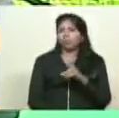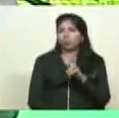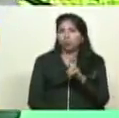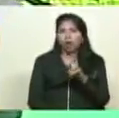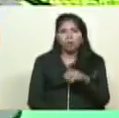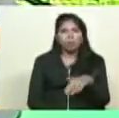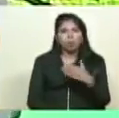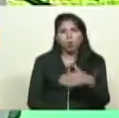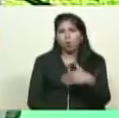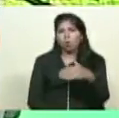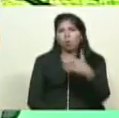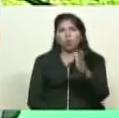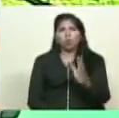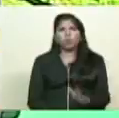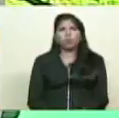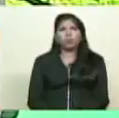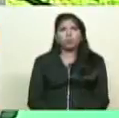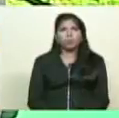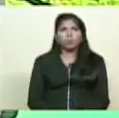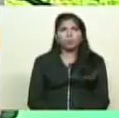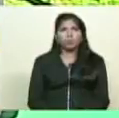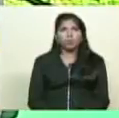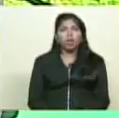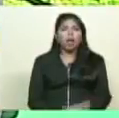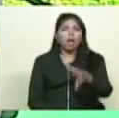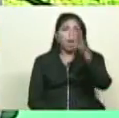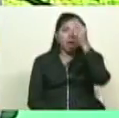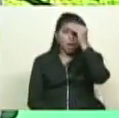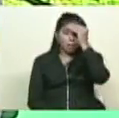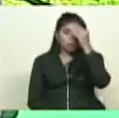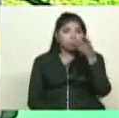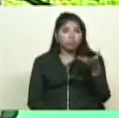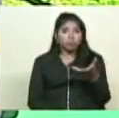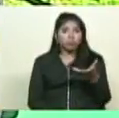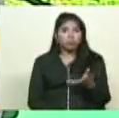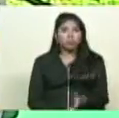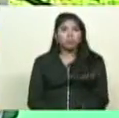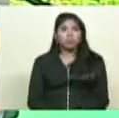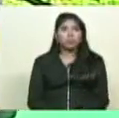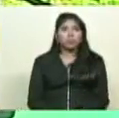procesos productivos, para aprender los procesos